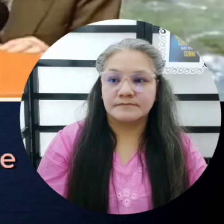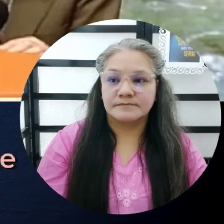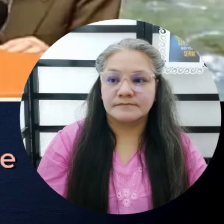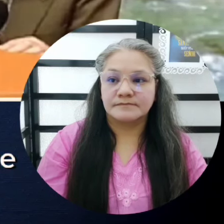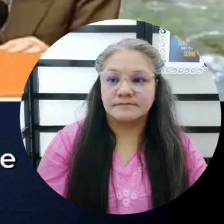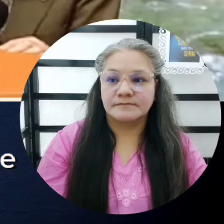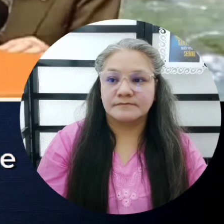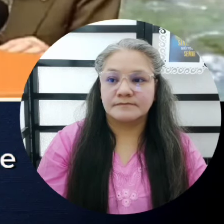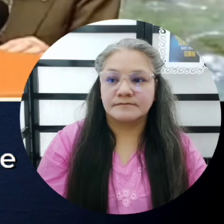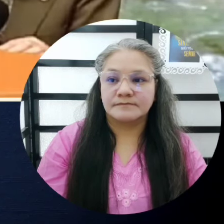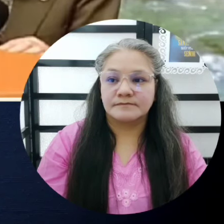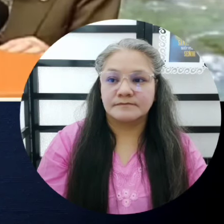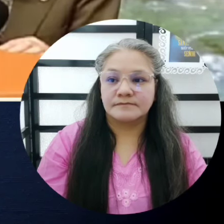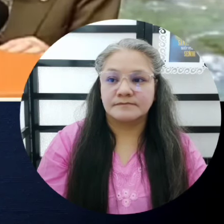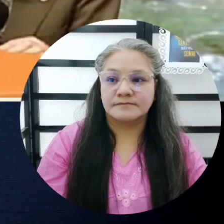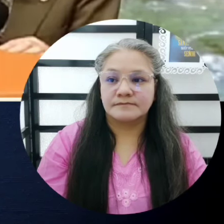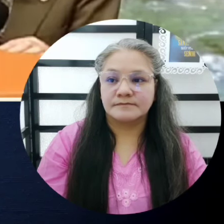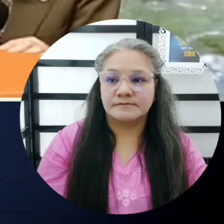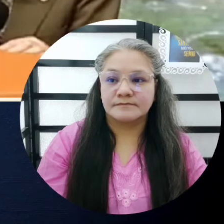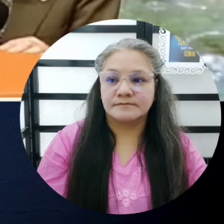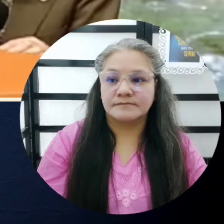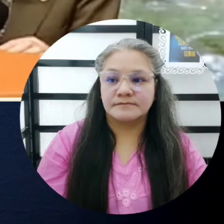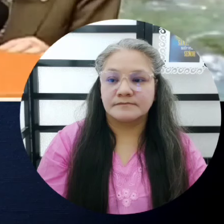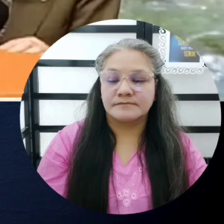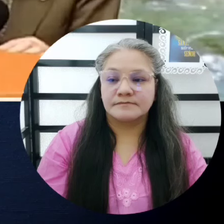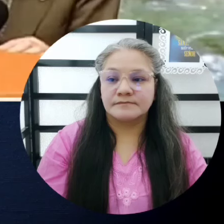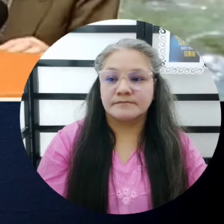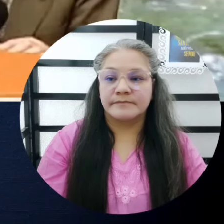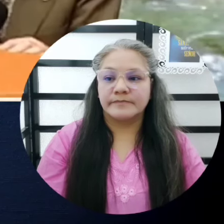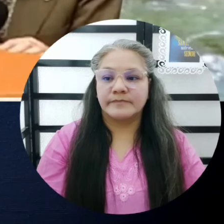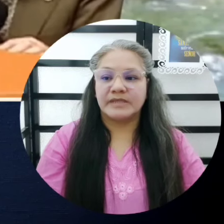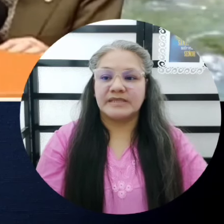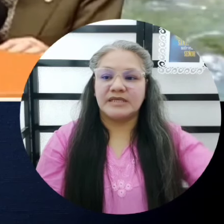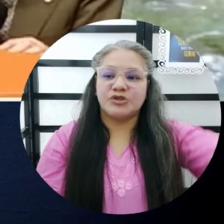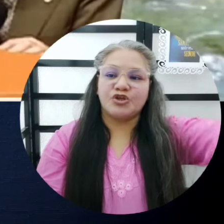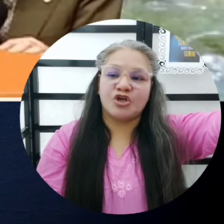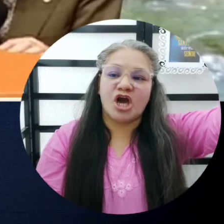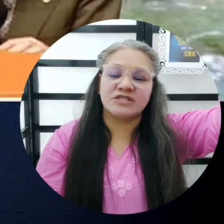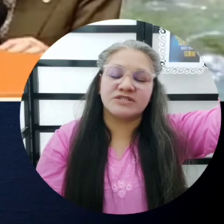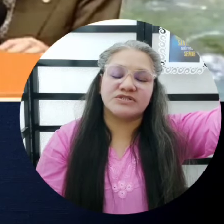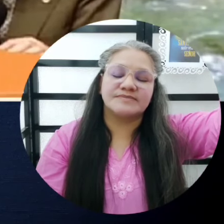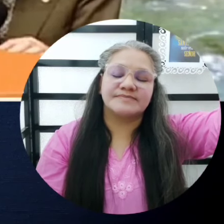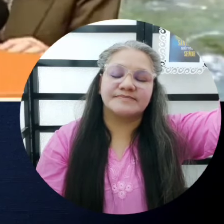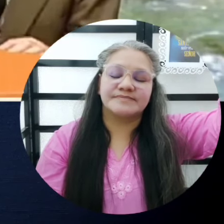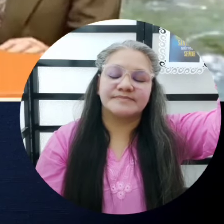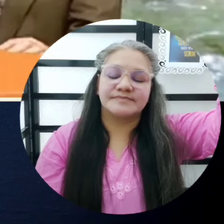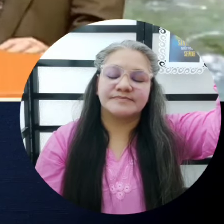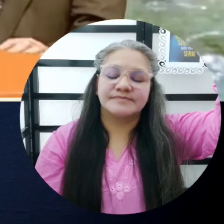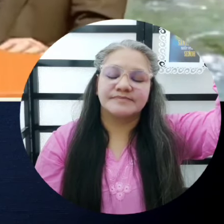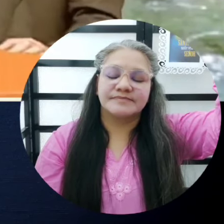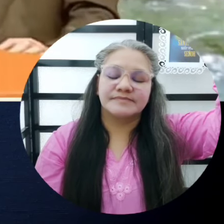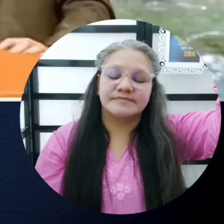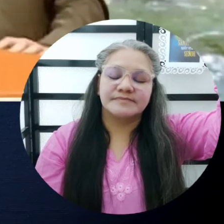había mandado que no lo declarase. Como Dios hace su plan,